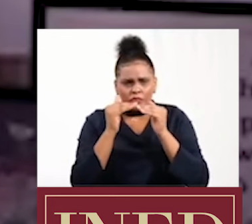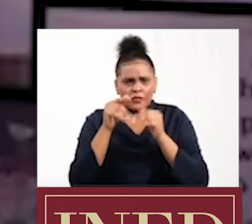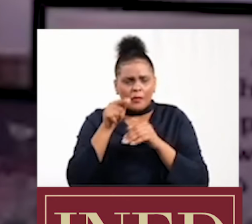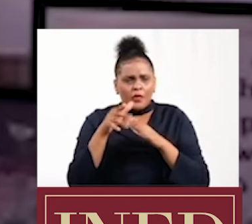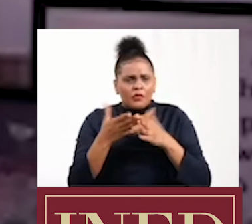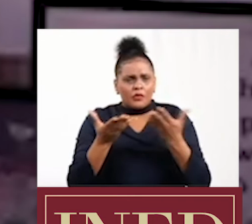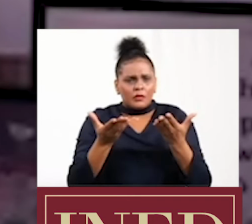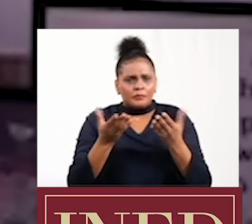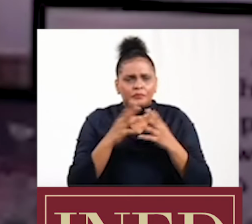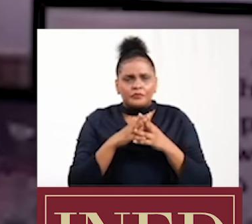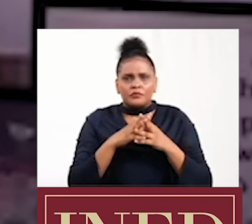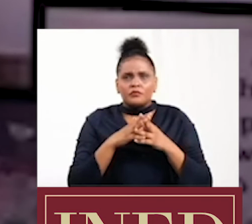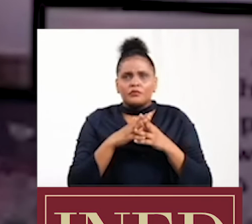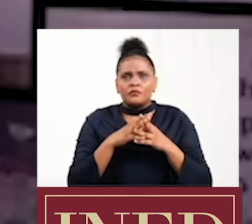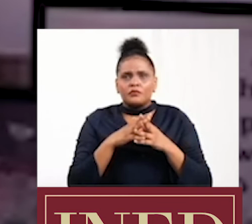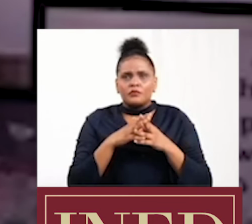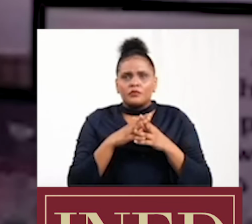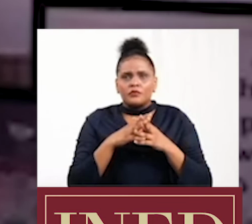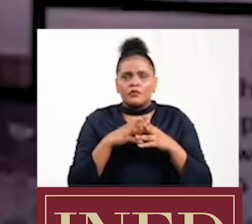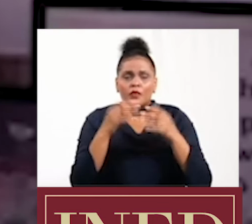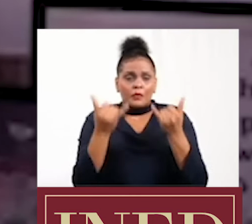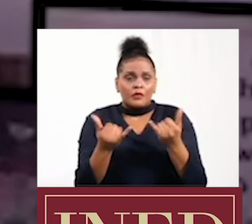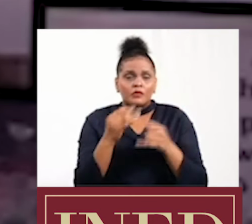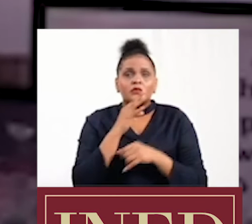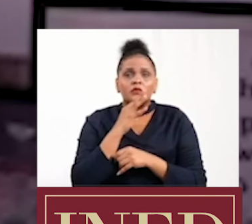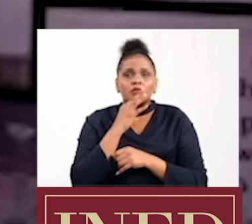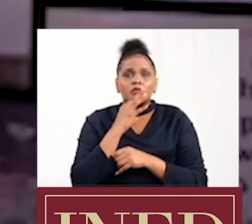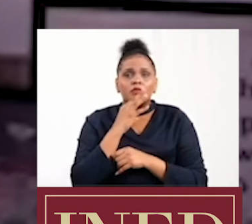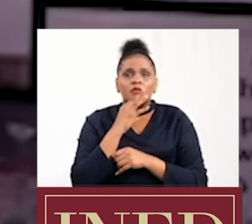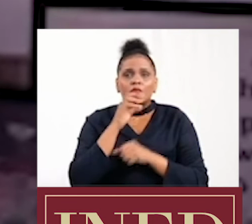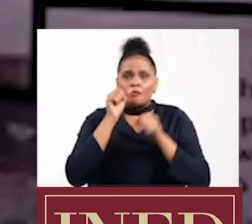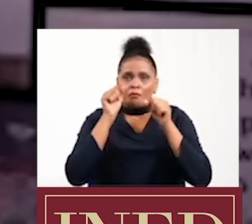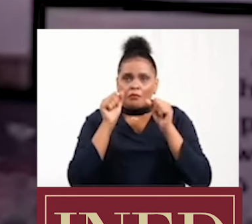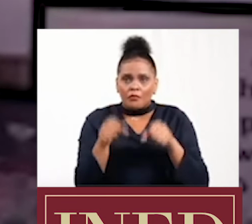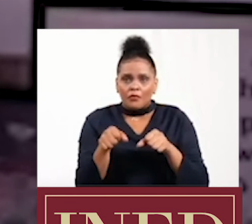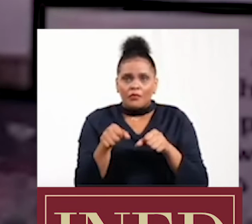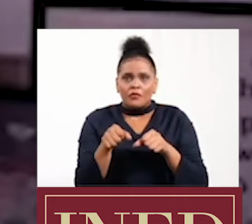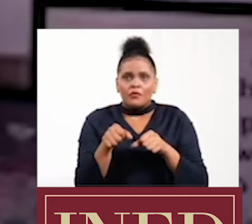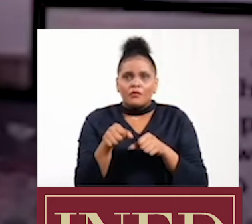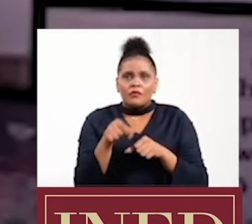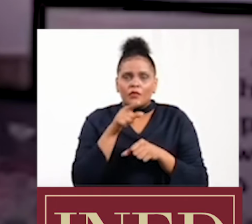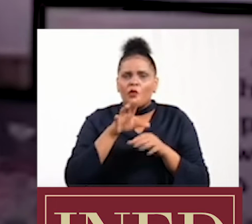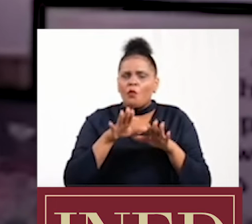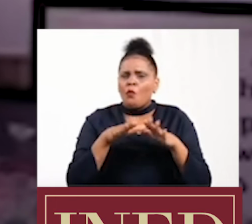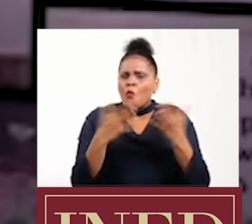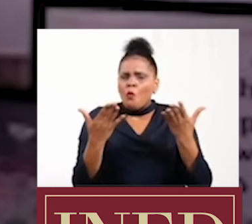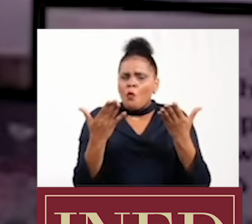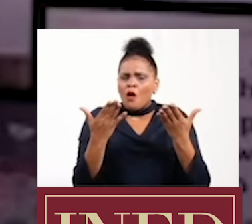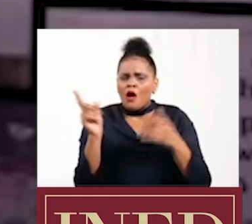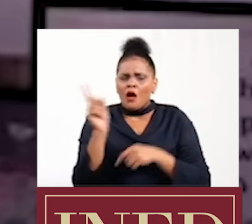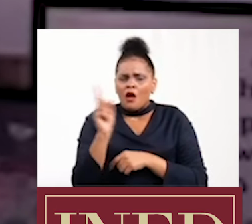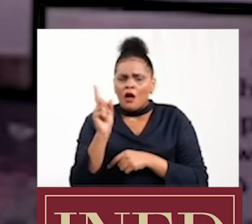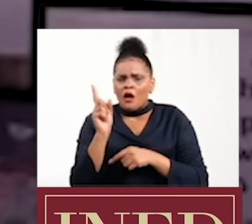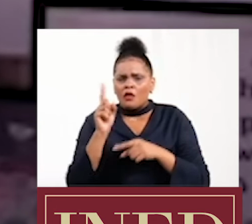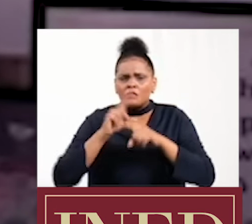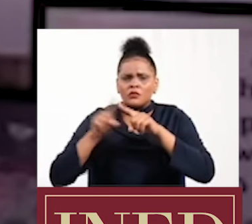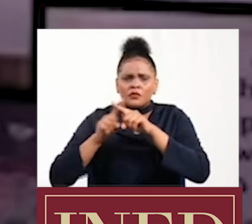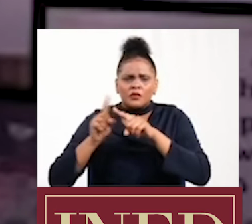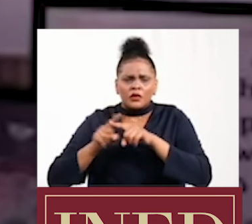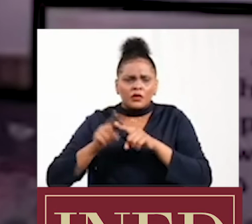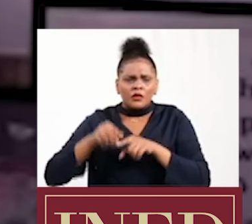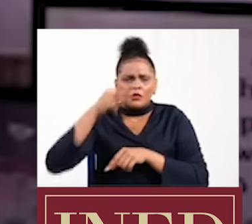destacar y me parece muy bienvenido al comentario porque justamente esto nos hace ver cuáles son las diferencias en el caso en el